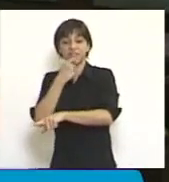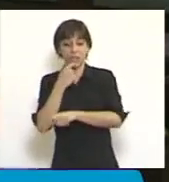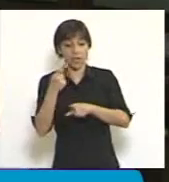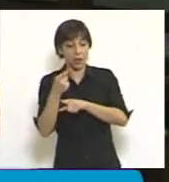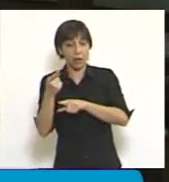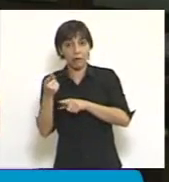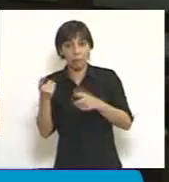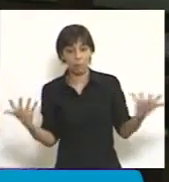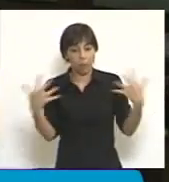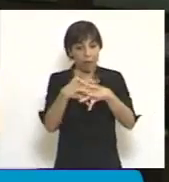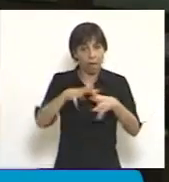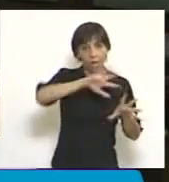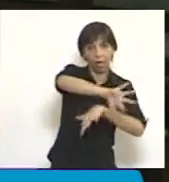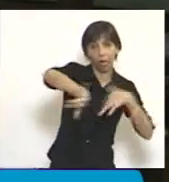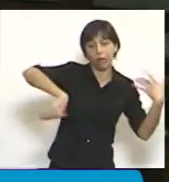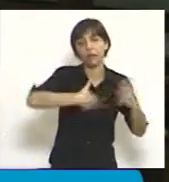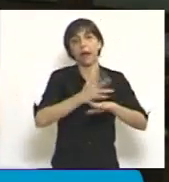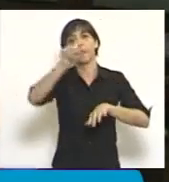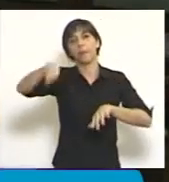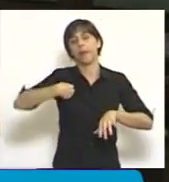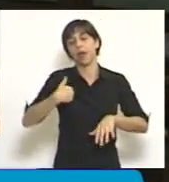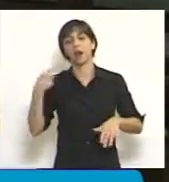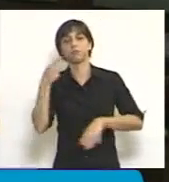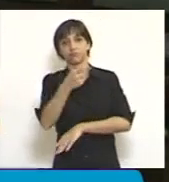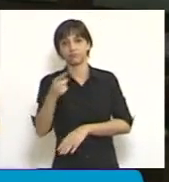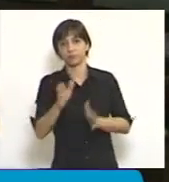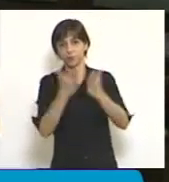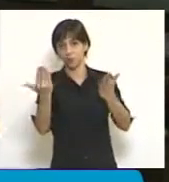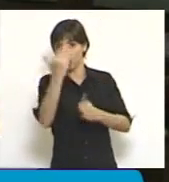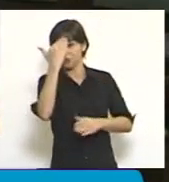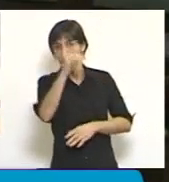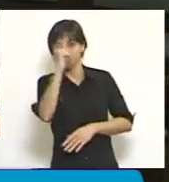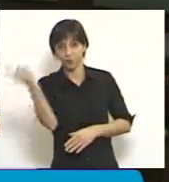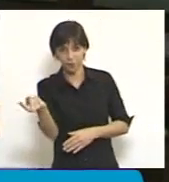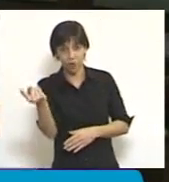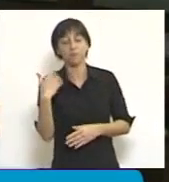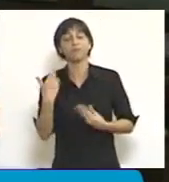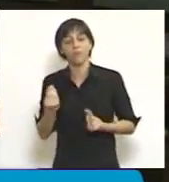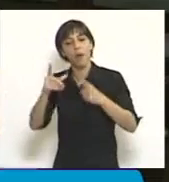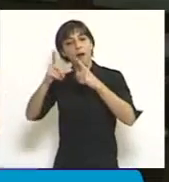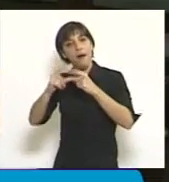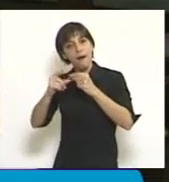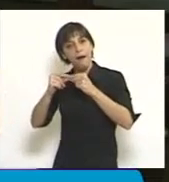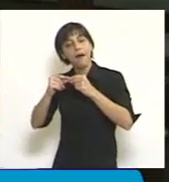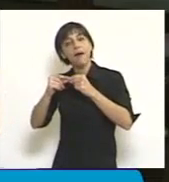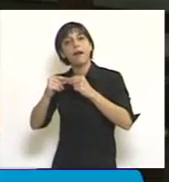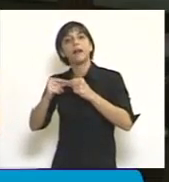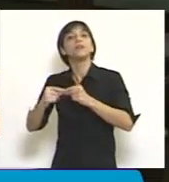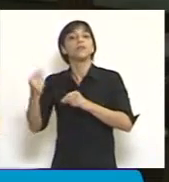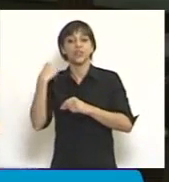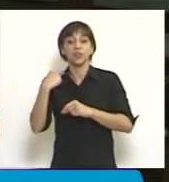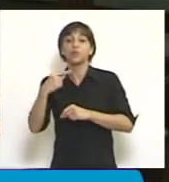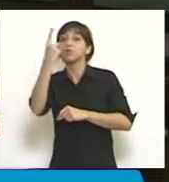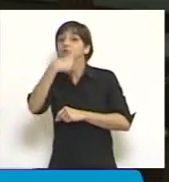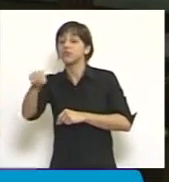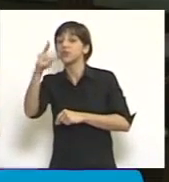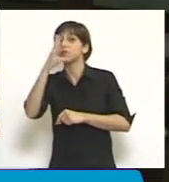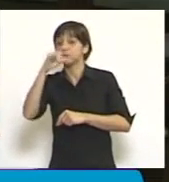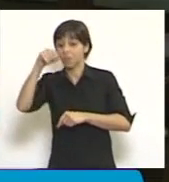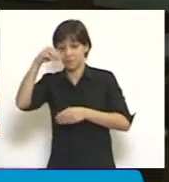la competencia y las atribuciones que la Constitución le ha dado, no ejerciendo otras atribuciones distintas, porque